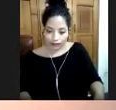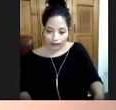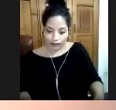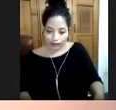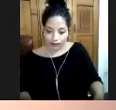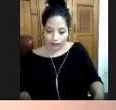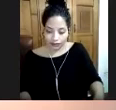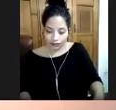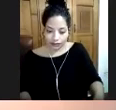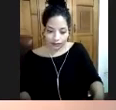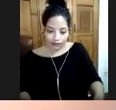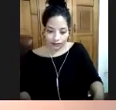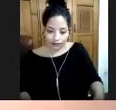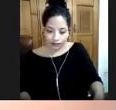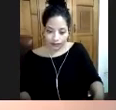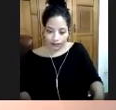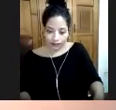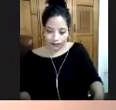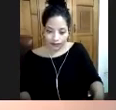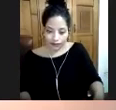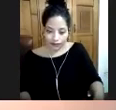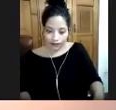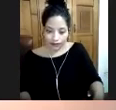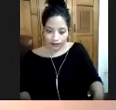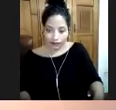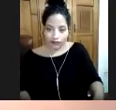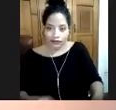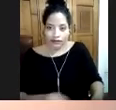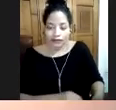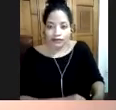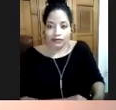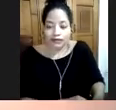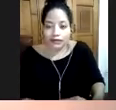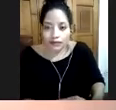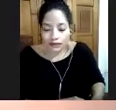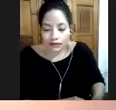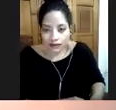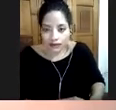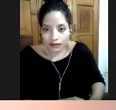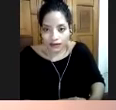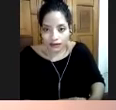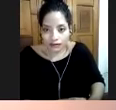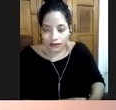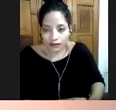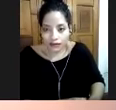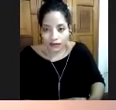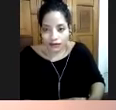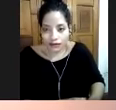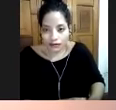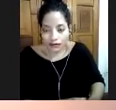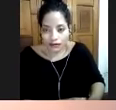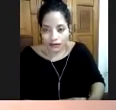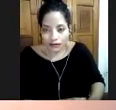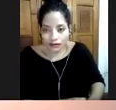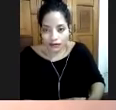de teléfono, por mensajes, pero no son recursos que se le brindan como tal al maestro, sino que son